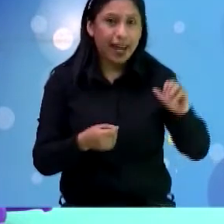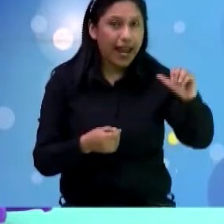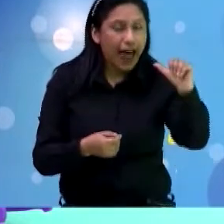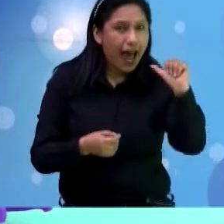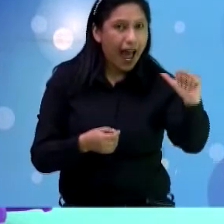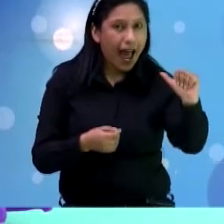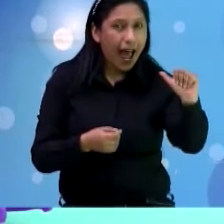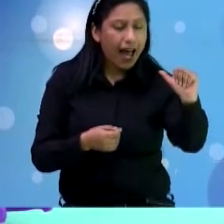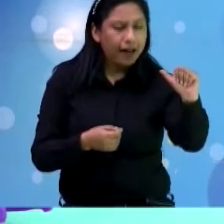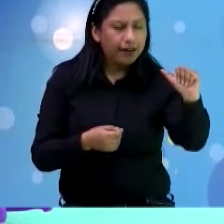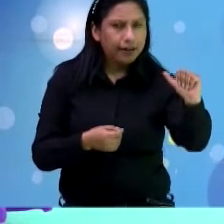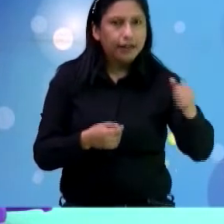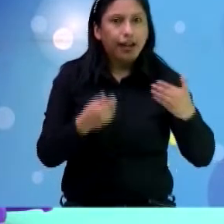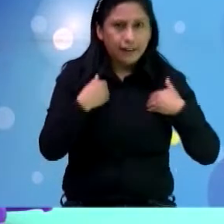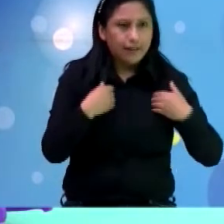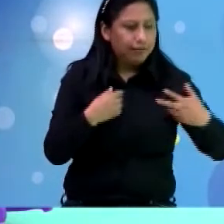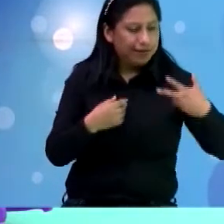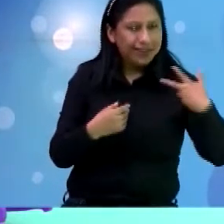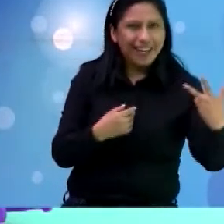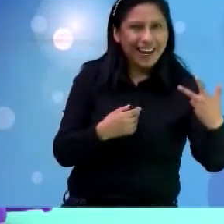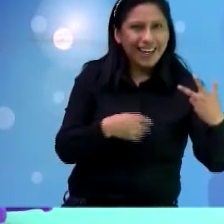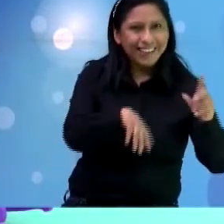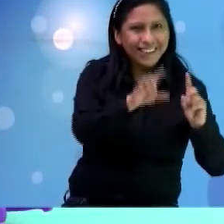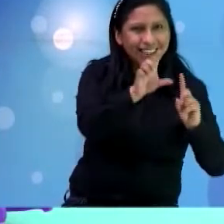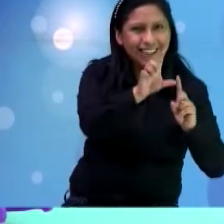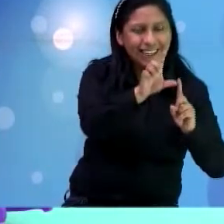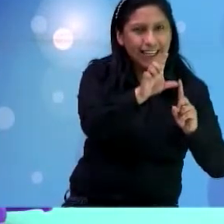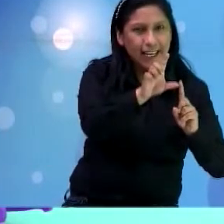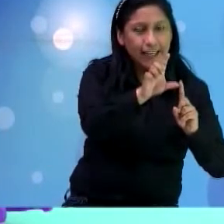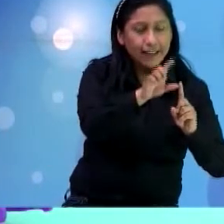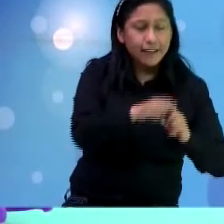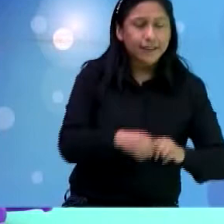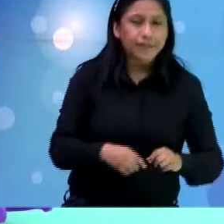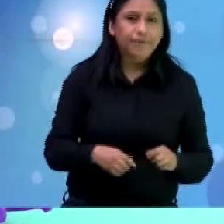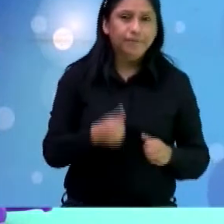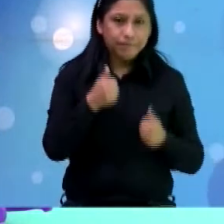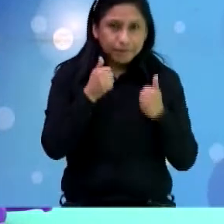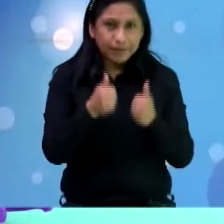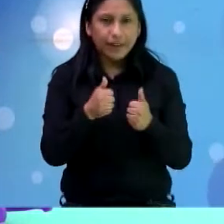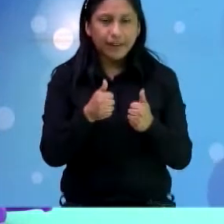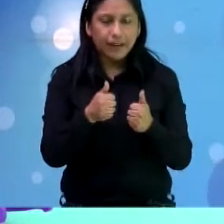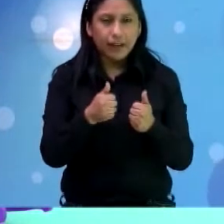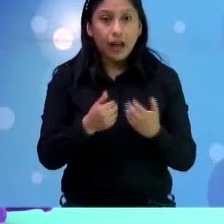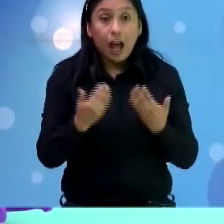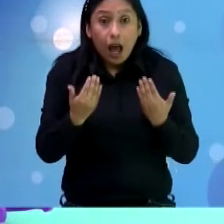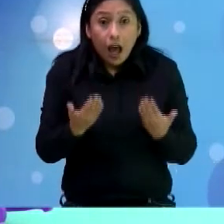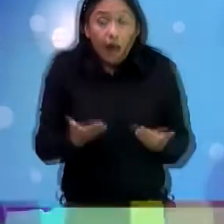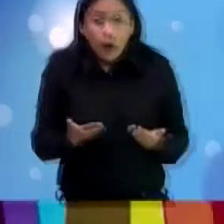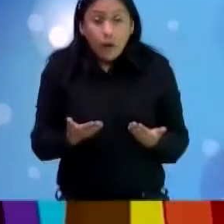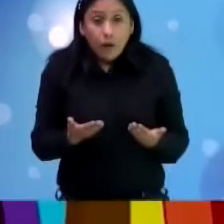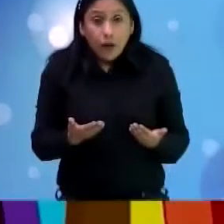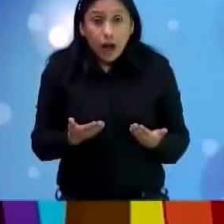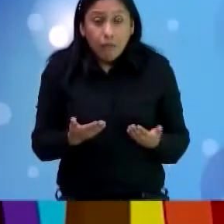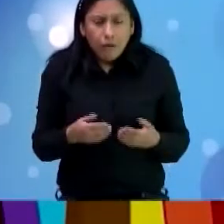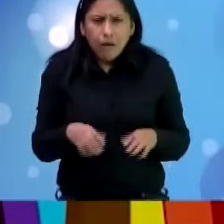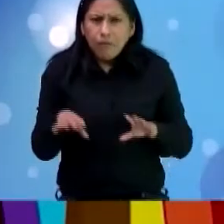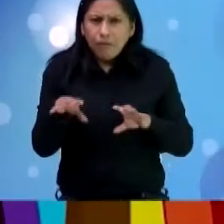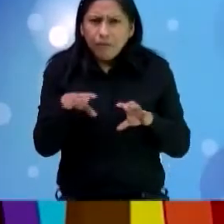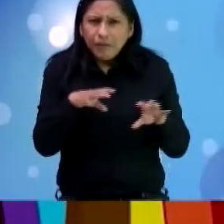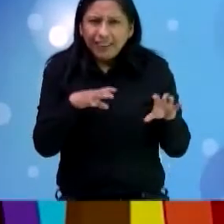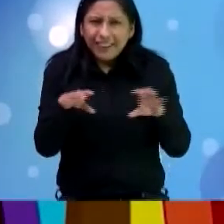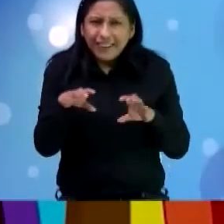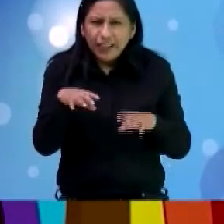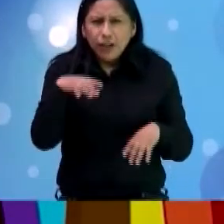Tenemos aquí ahora tres letras y conocemos la diferencia. Muy bien. Ahora vamos a hacer